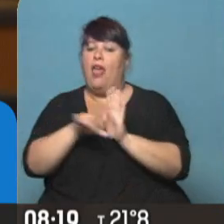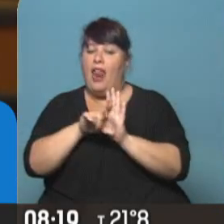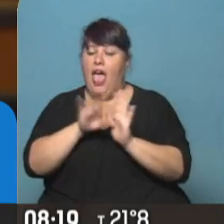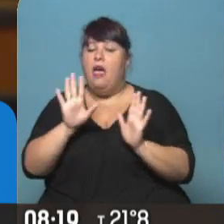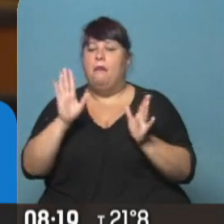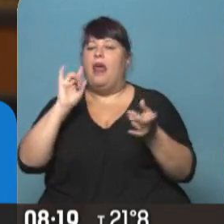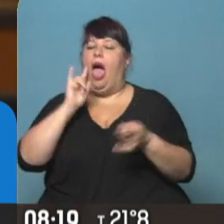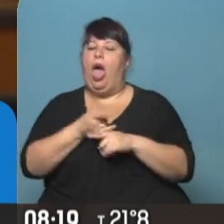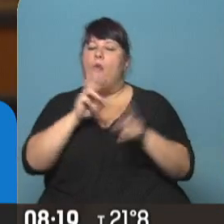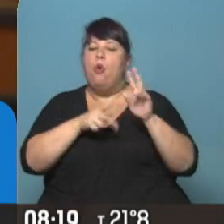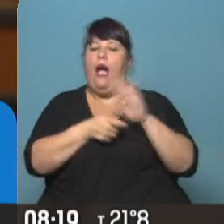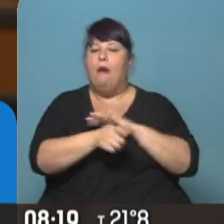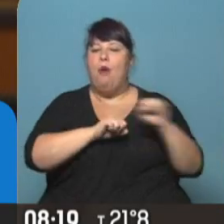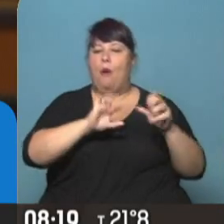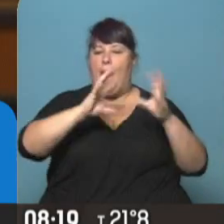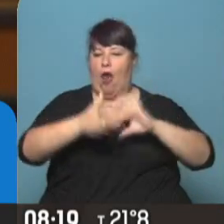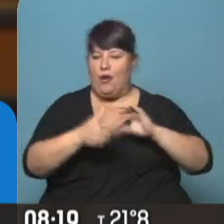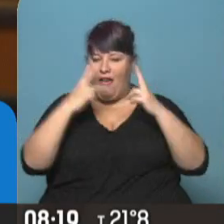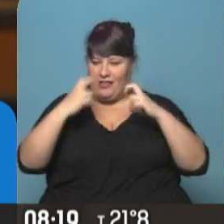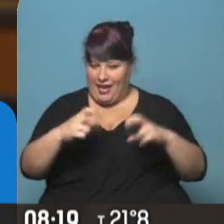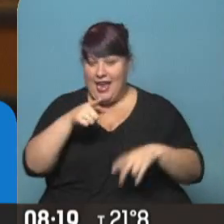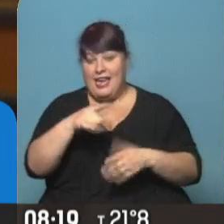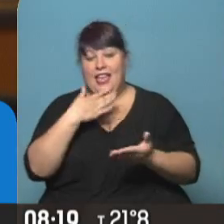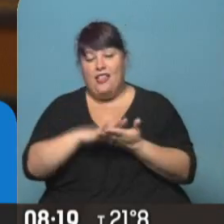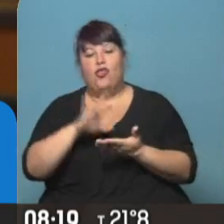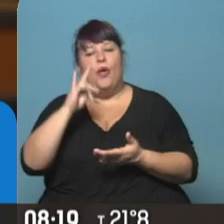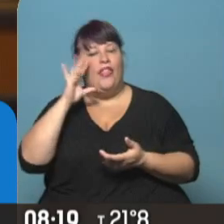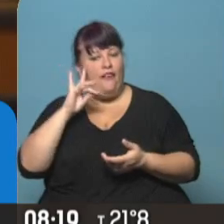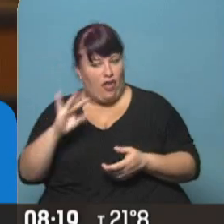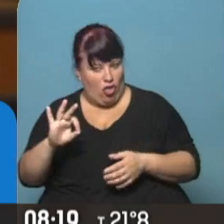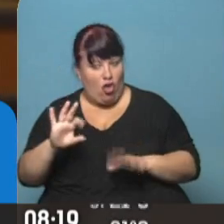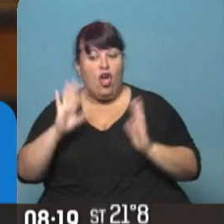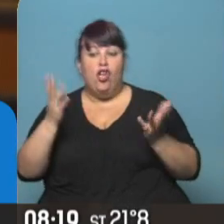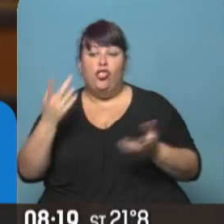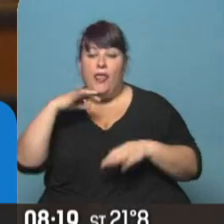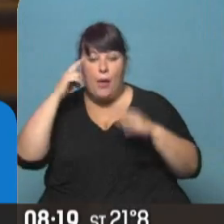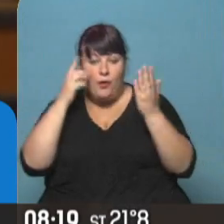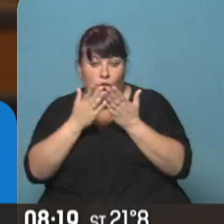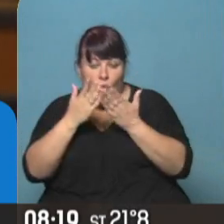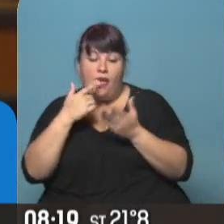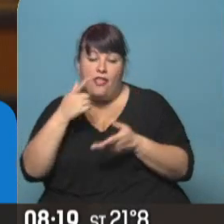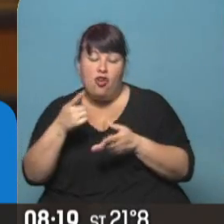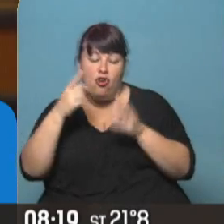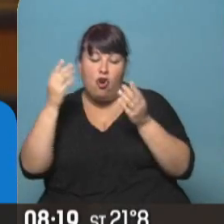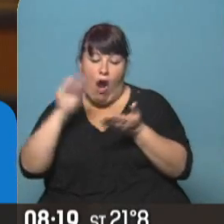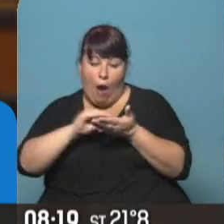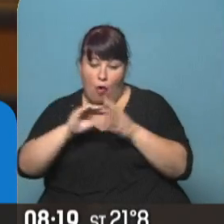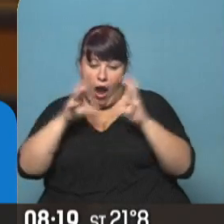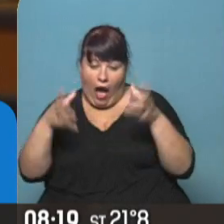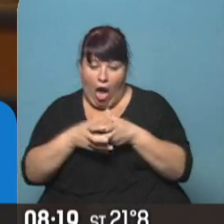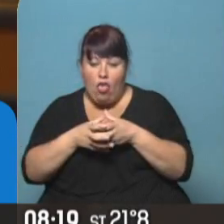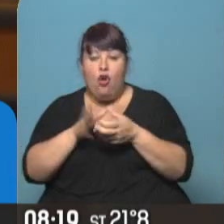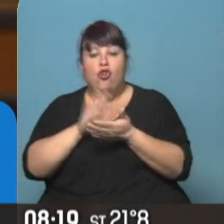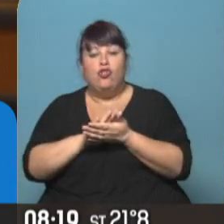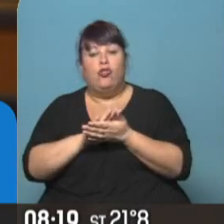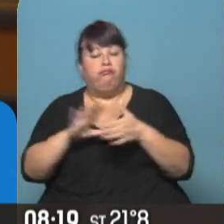embargo esté entorpeciendo la investigación esto fue lo que se planteó en el caso de de vido entonces lo que hay que analizar dijo así la cámara desde el punto de vista